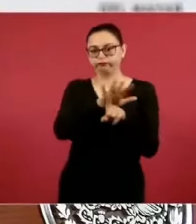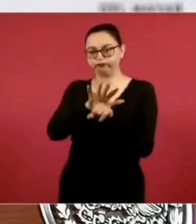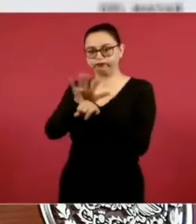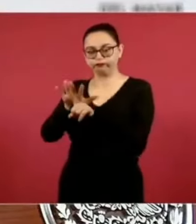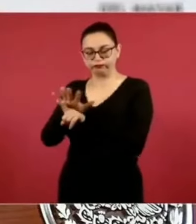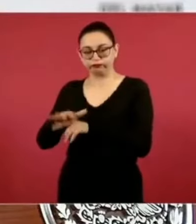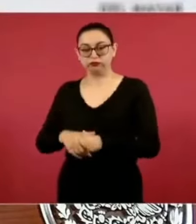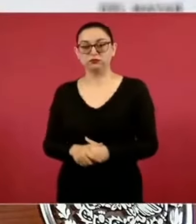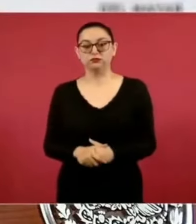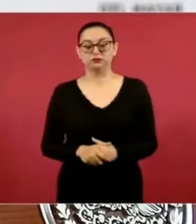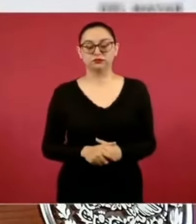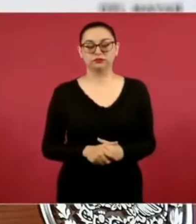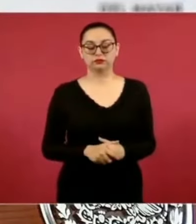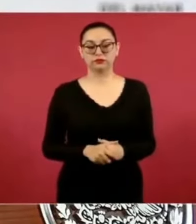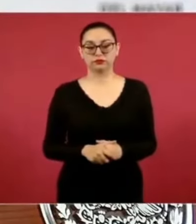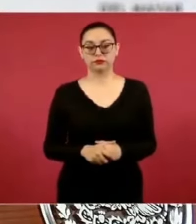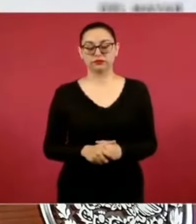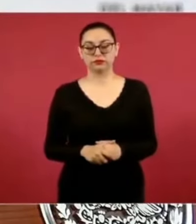Y que